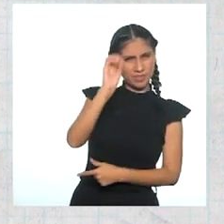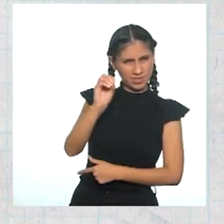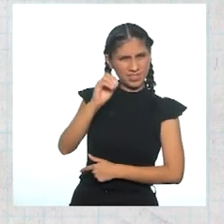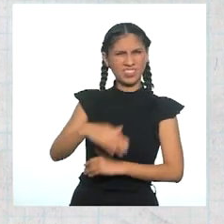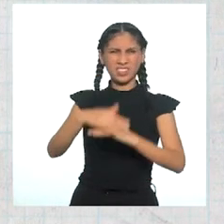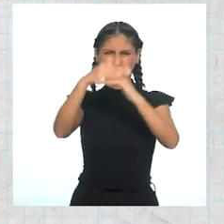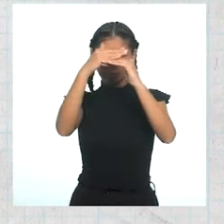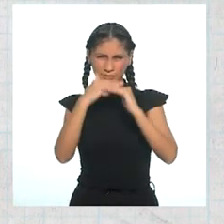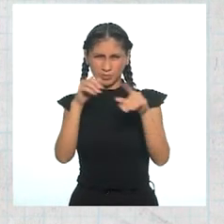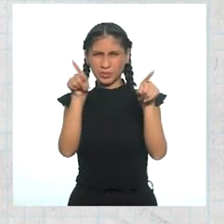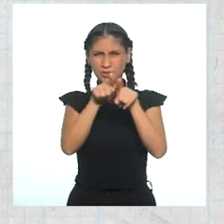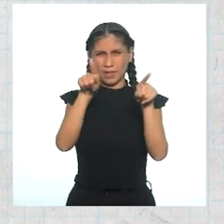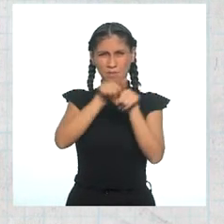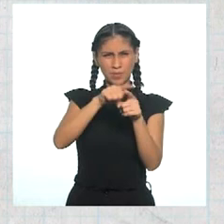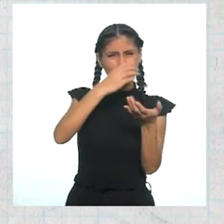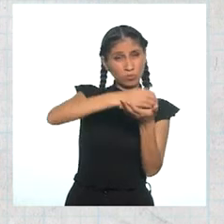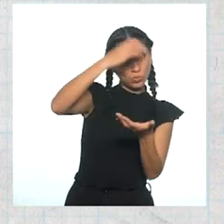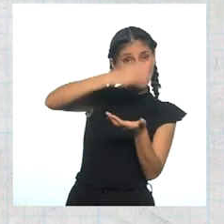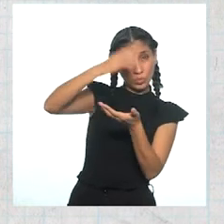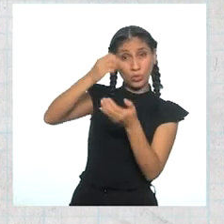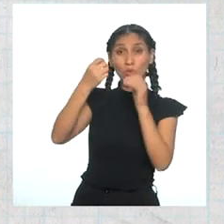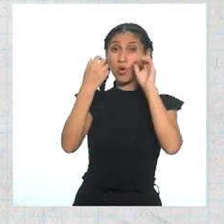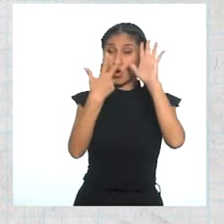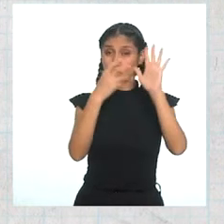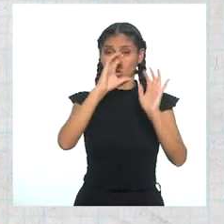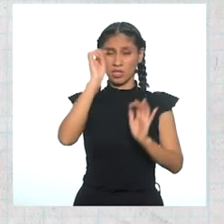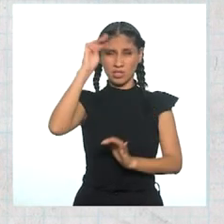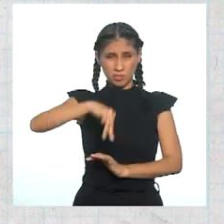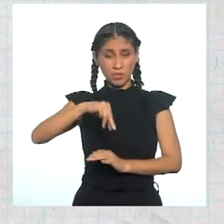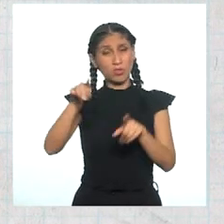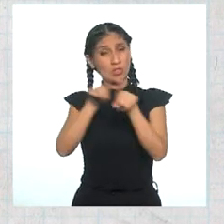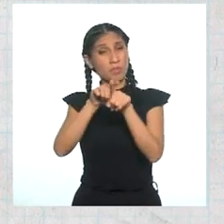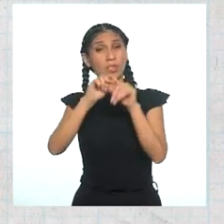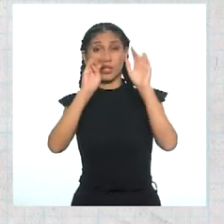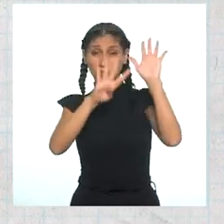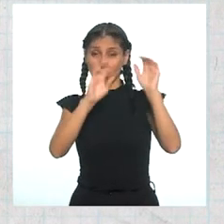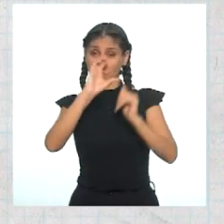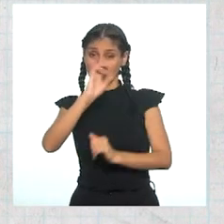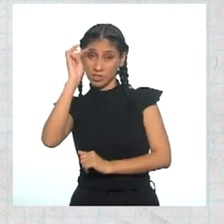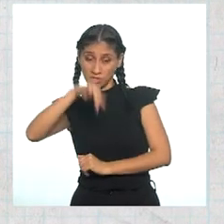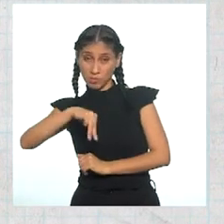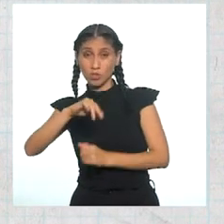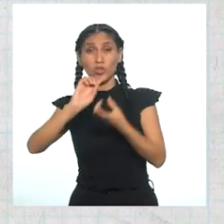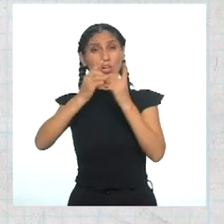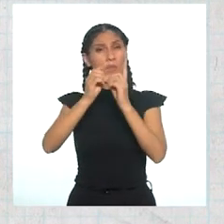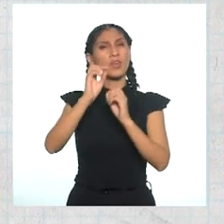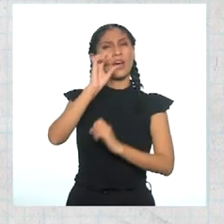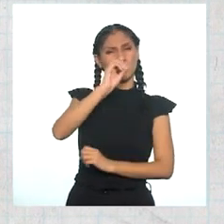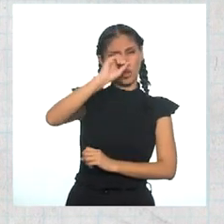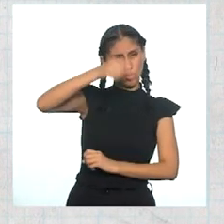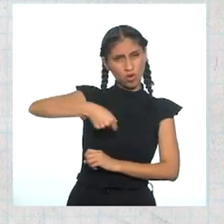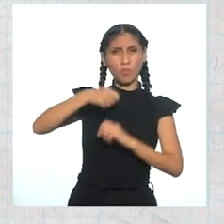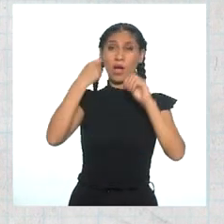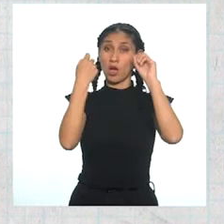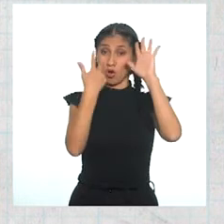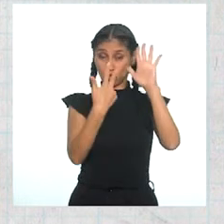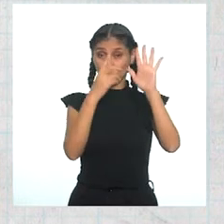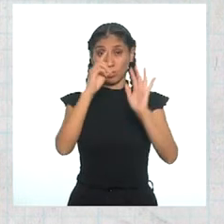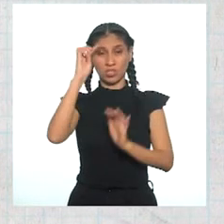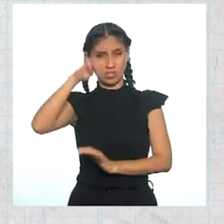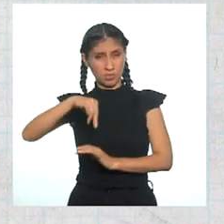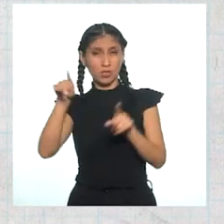Las longitudes de la taza se convierten de 8 centímetros y 9 centímetros a 0,8 decímetro y